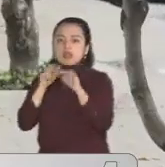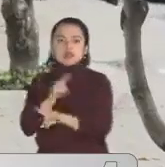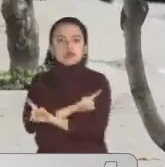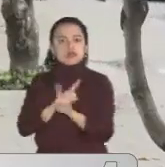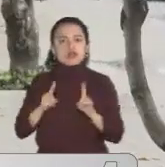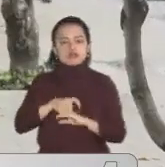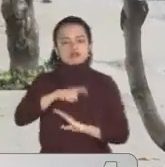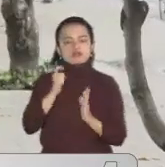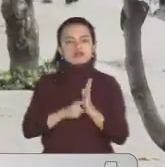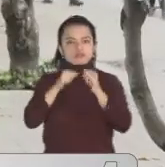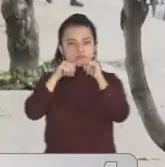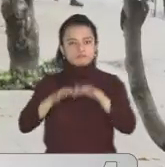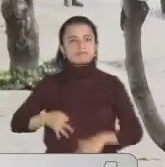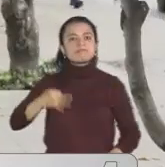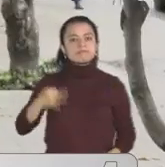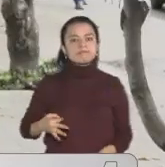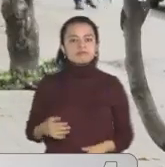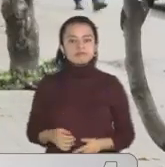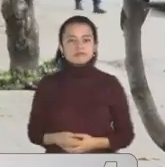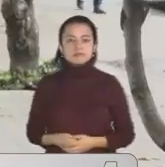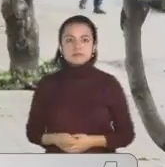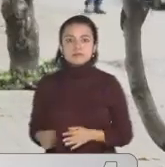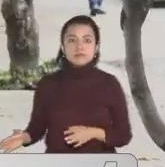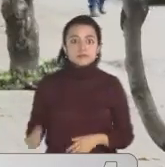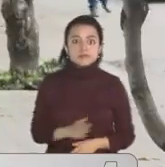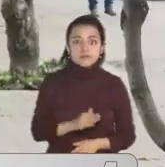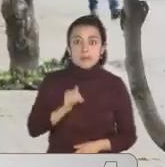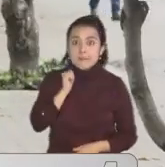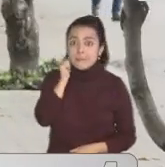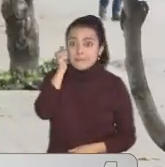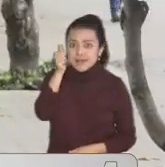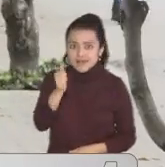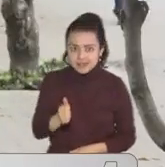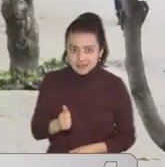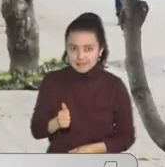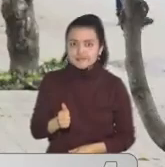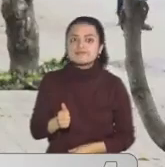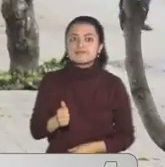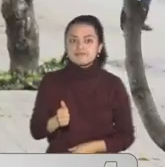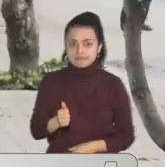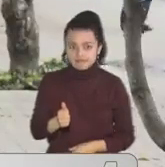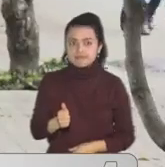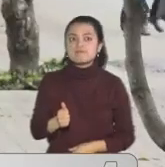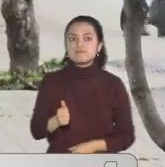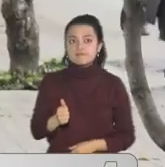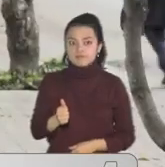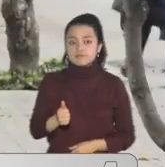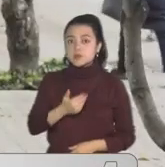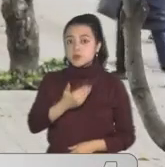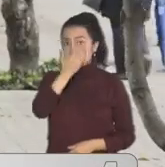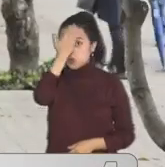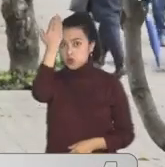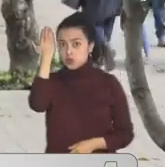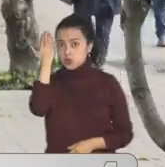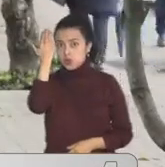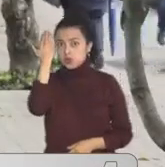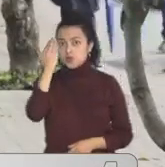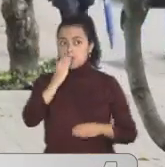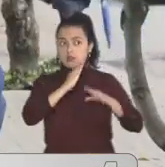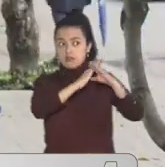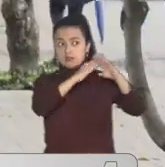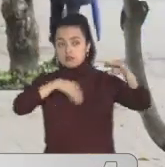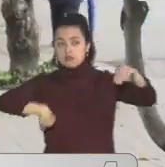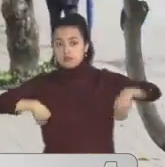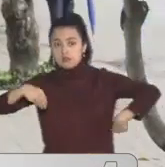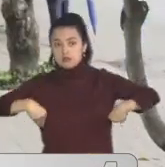Y mucha atención, que desde Miami, en Estados Unidos, donde el candidato de la Liga de Gobernantes Anticorrupción, Rodolfo Hernández, hace campaña política